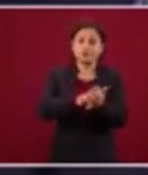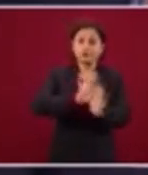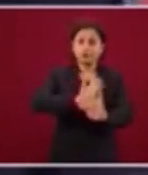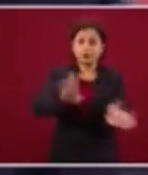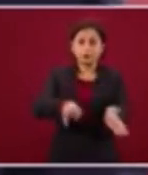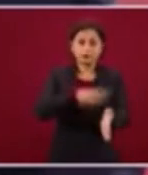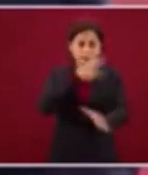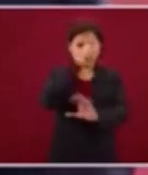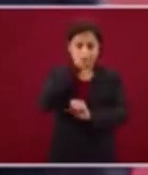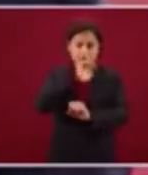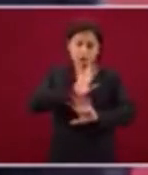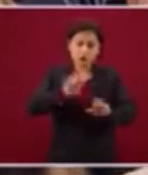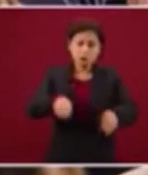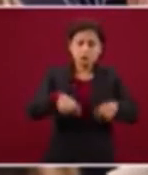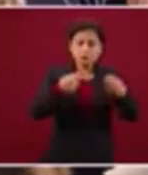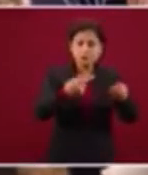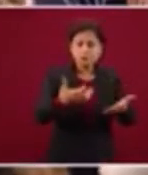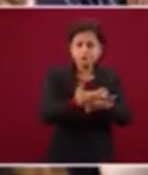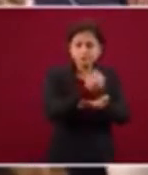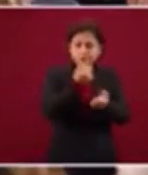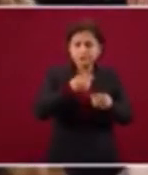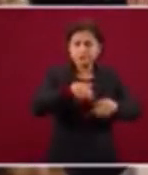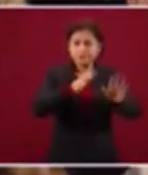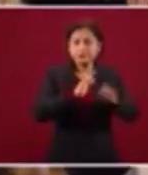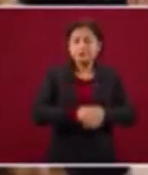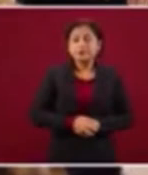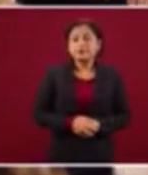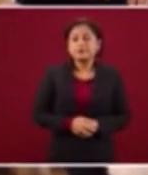sé de dónde